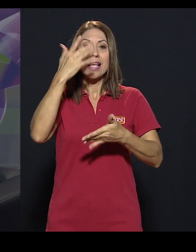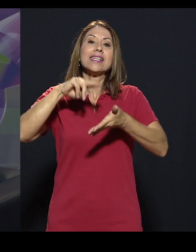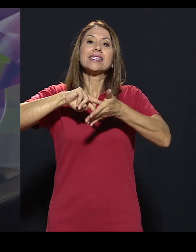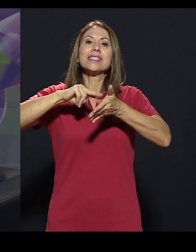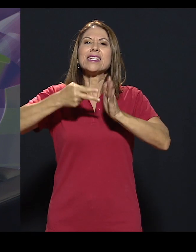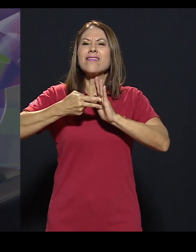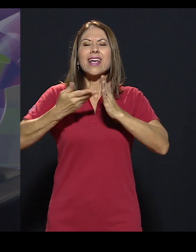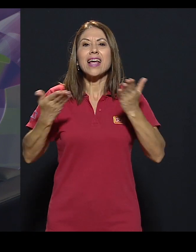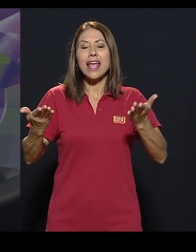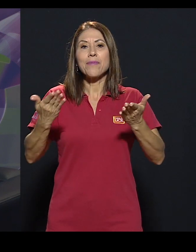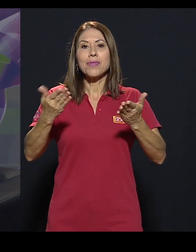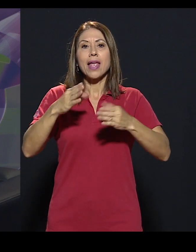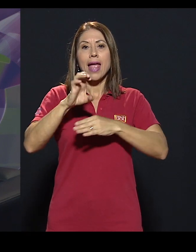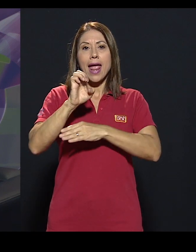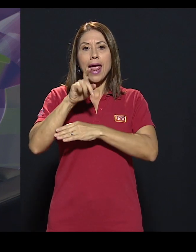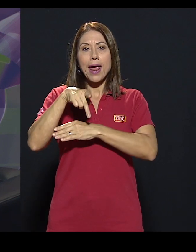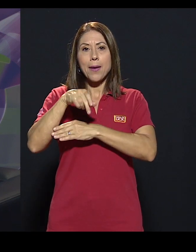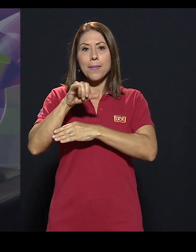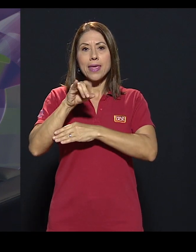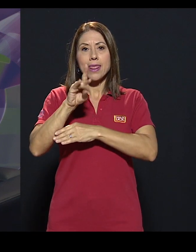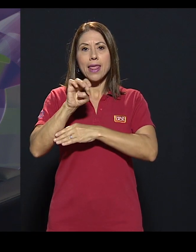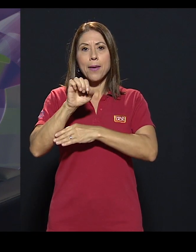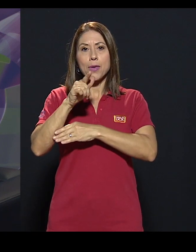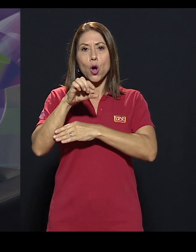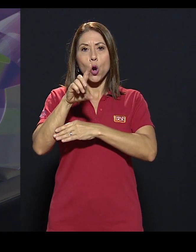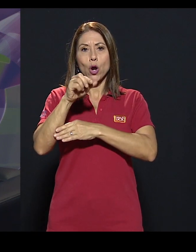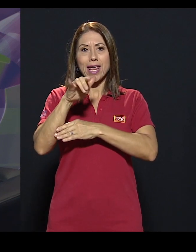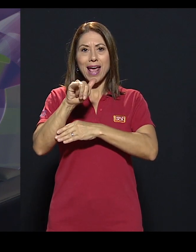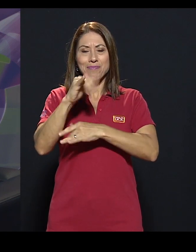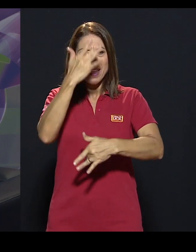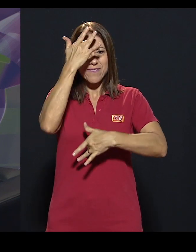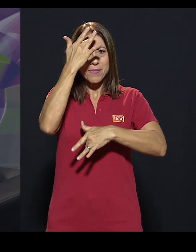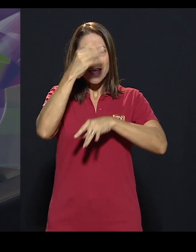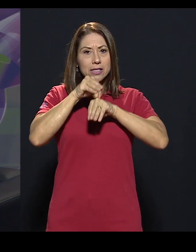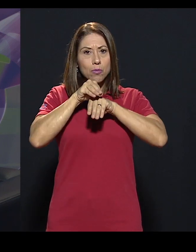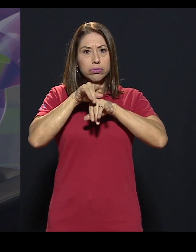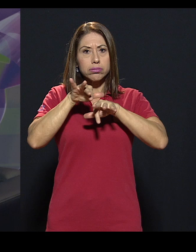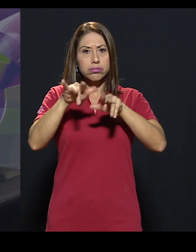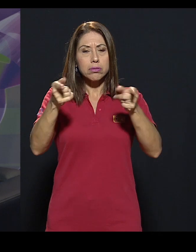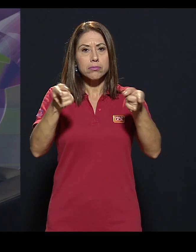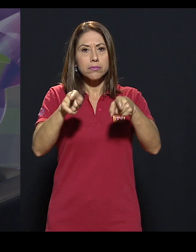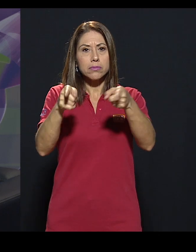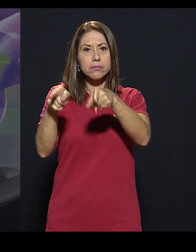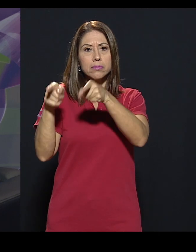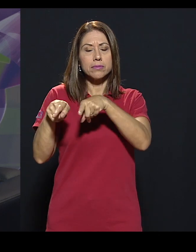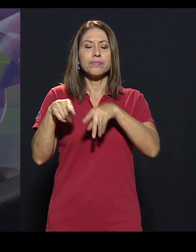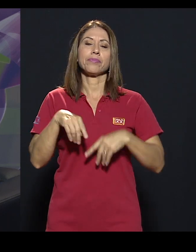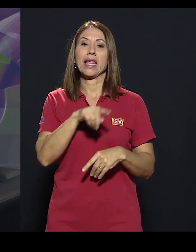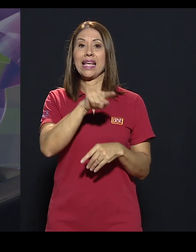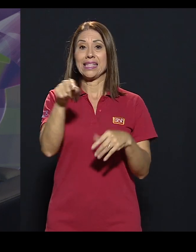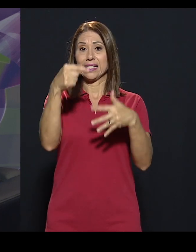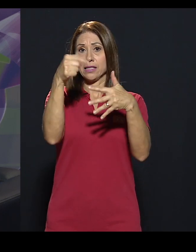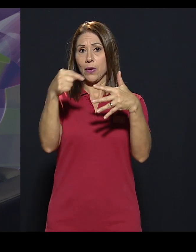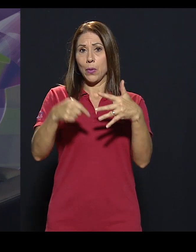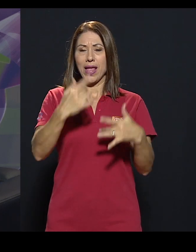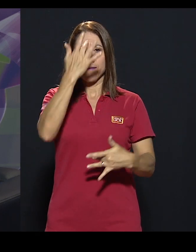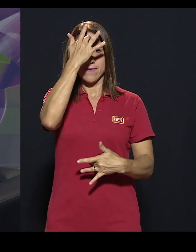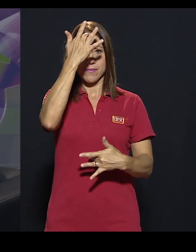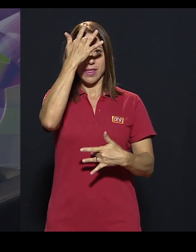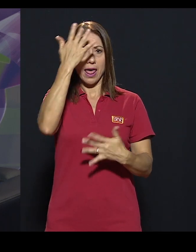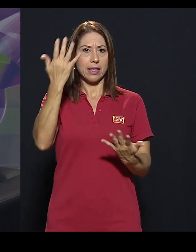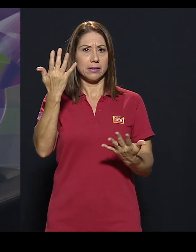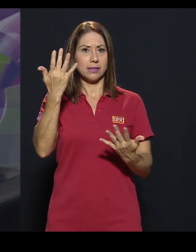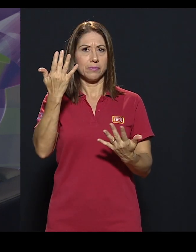epidemiología de las enfermedades que se están presentando. Son enfermedades que uno podría decir son las